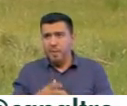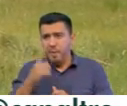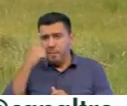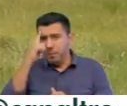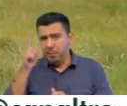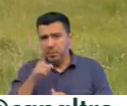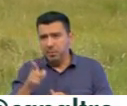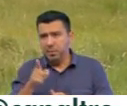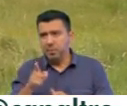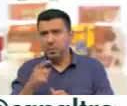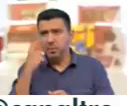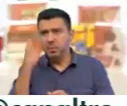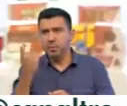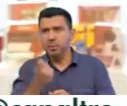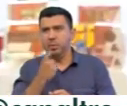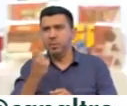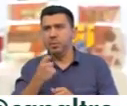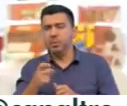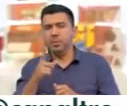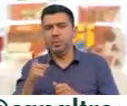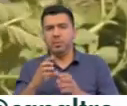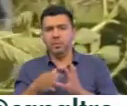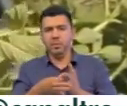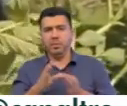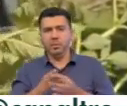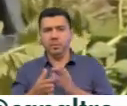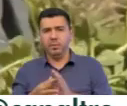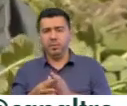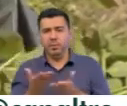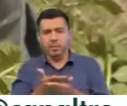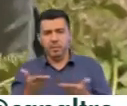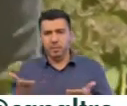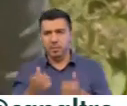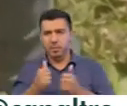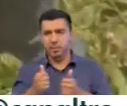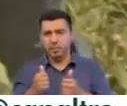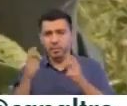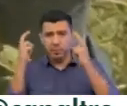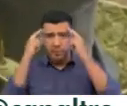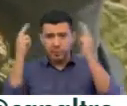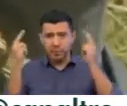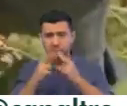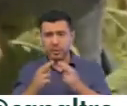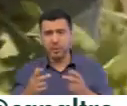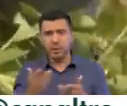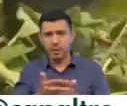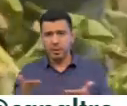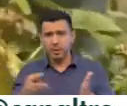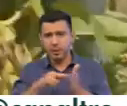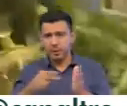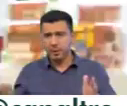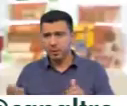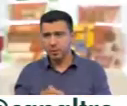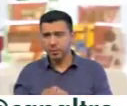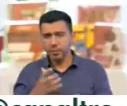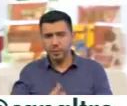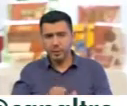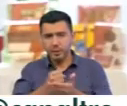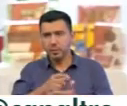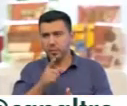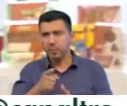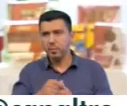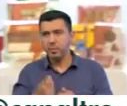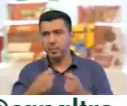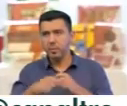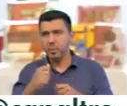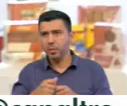para la búsqueda del encadenamiento productivo, de la incorporación de ciencia y tecnología, de rescatar la vocación productora de